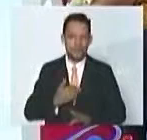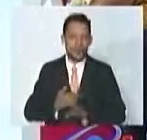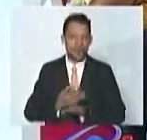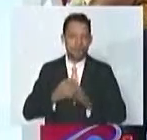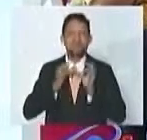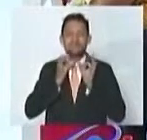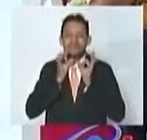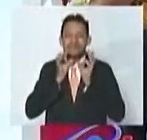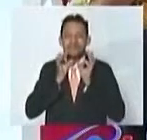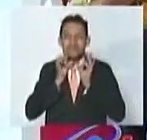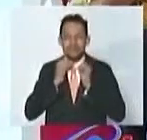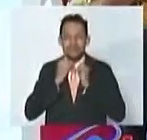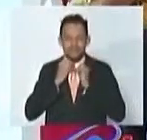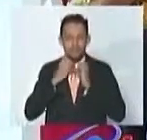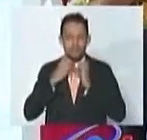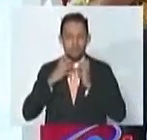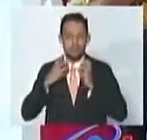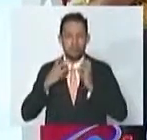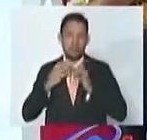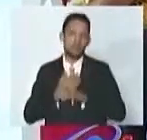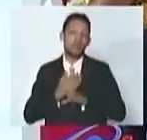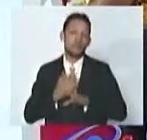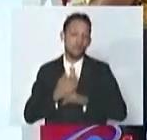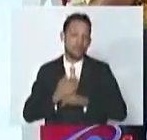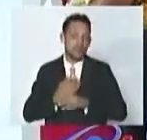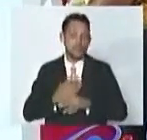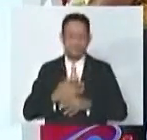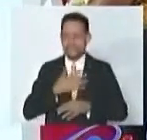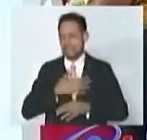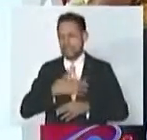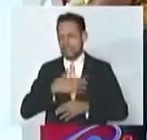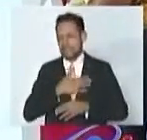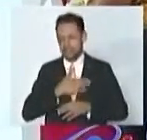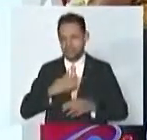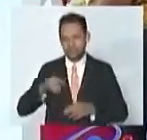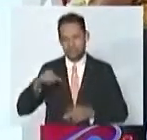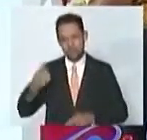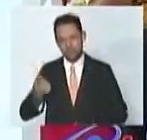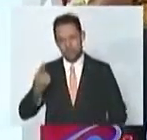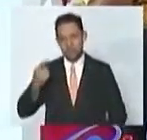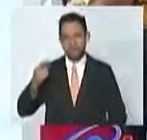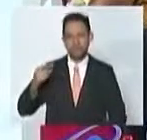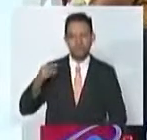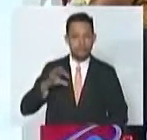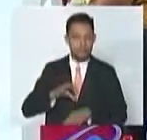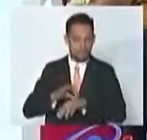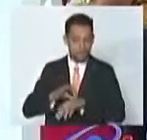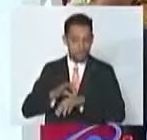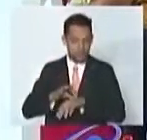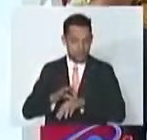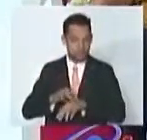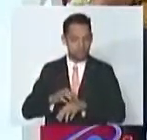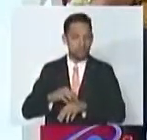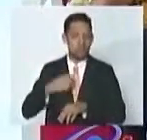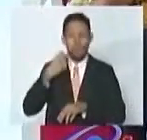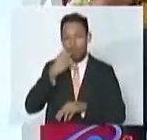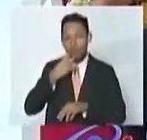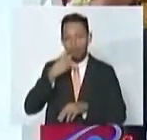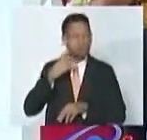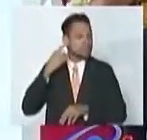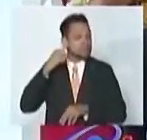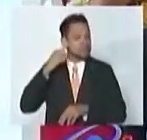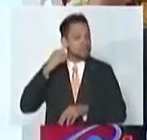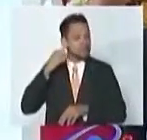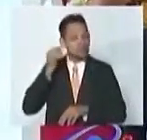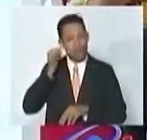se generan. Entonces, pues ahí entra el otorrino, que es el que nos hace el diagnóstico, el que hace la